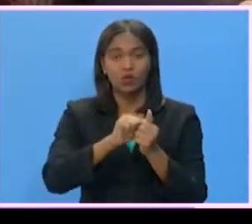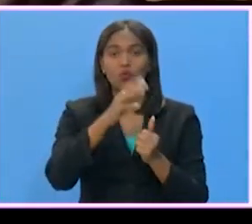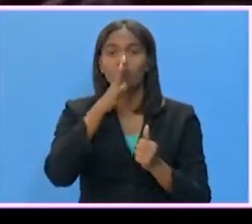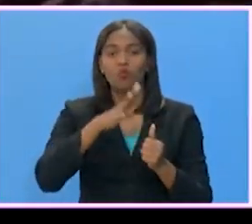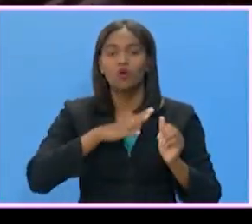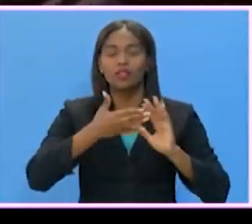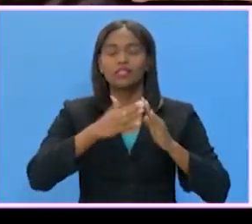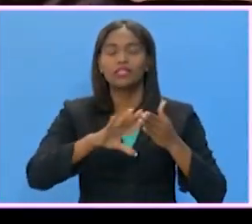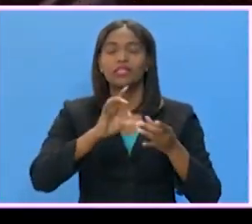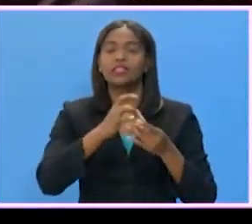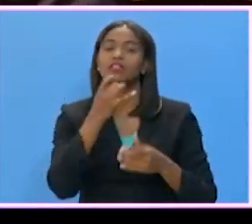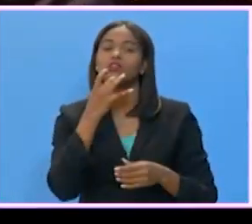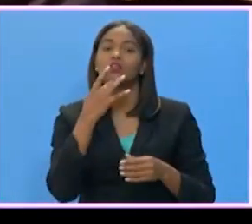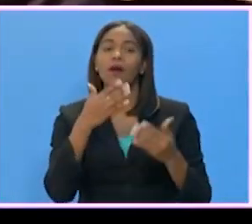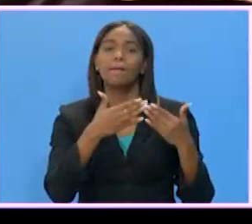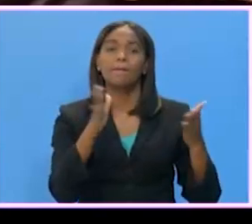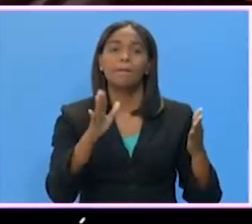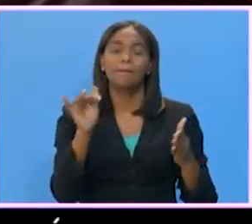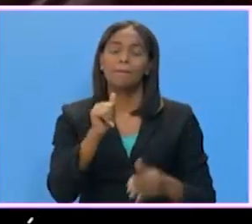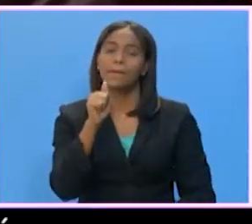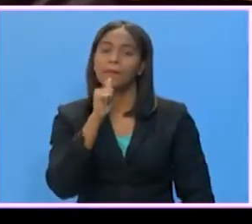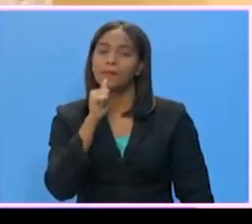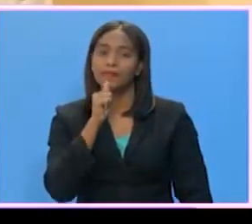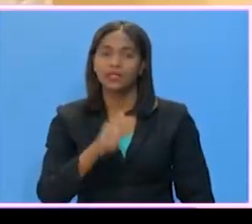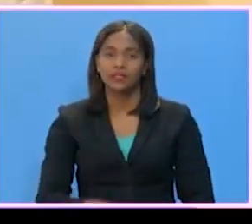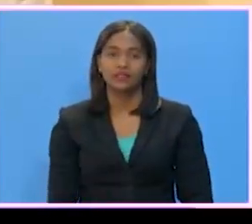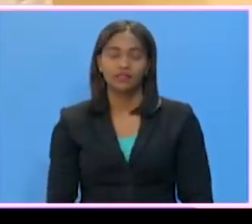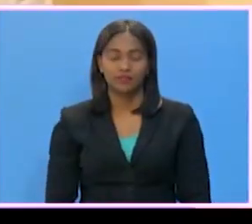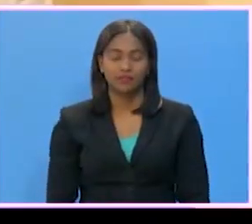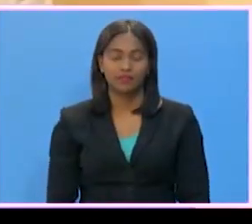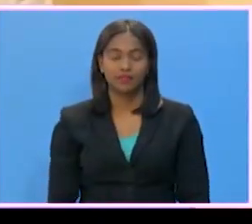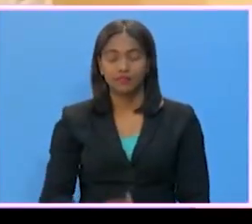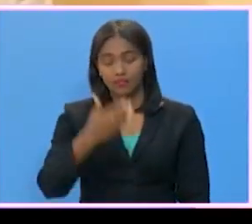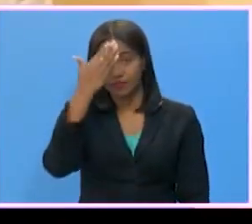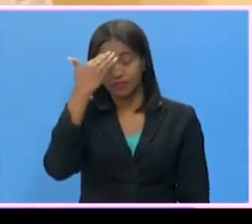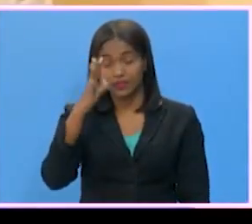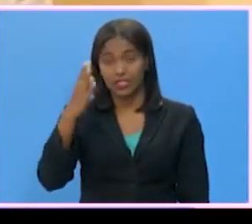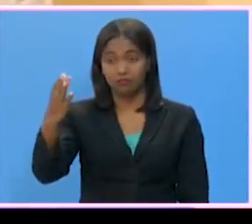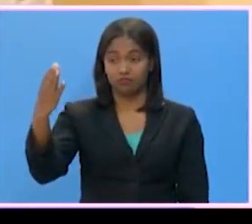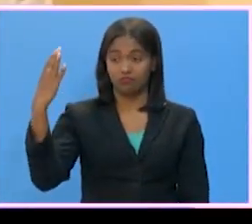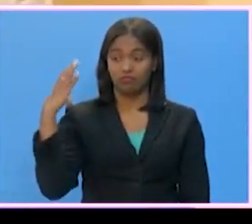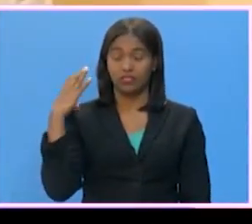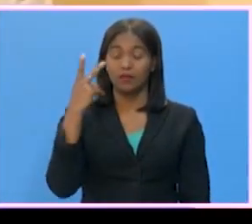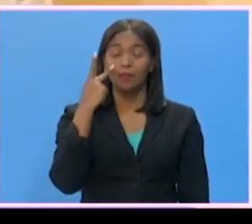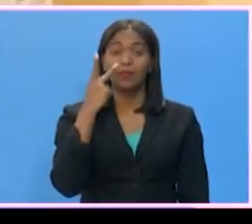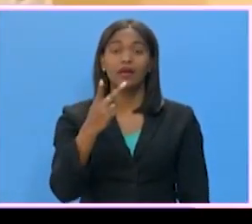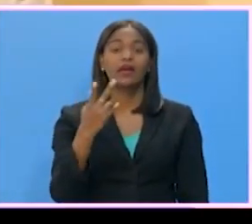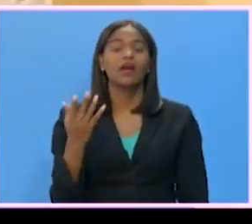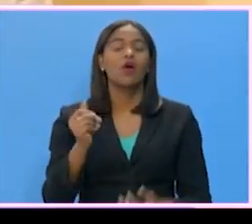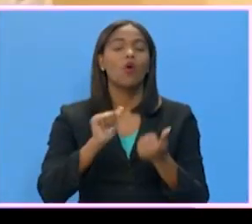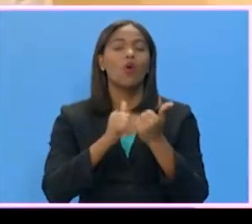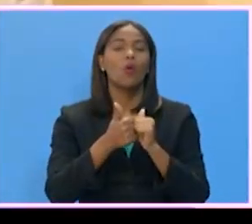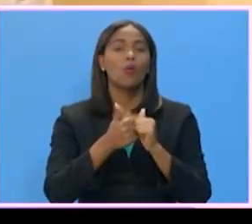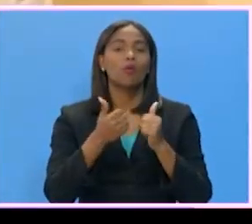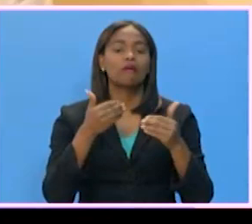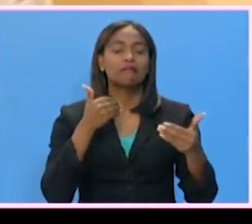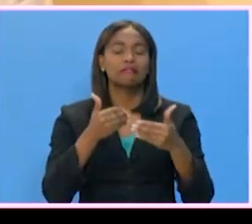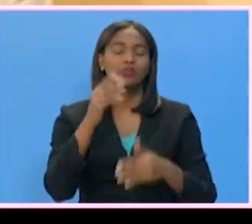en el sector eléctrico, tanto público como privado. Porque me ha tocado ver cómo casi